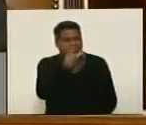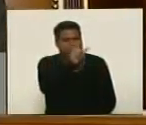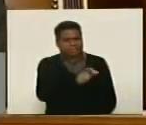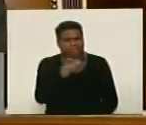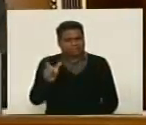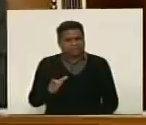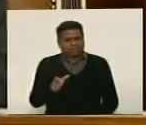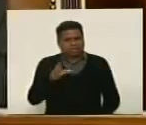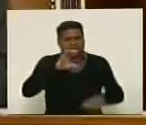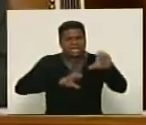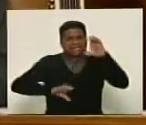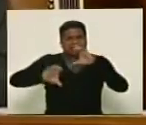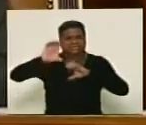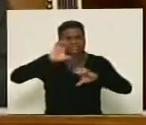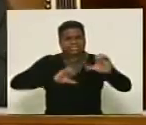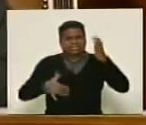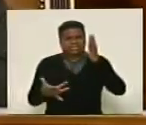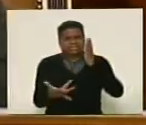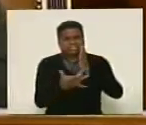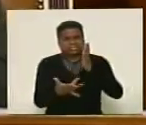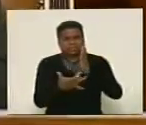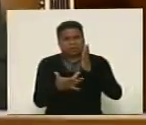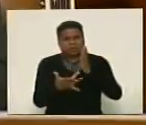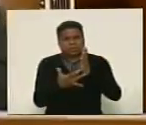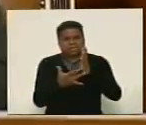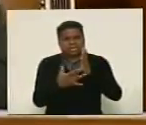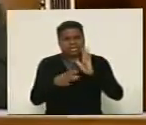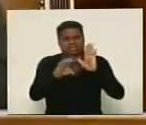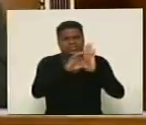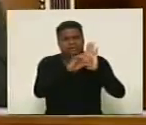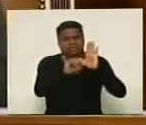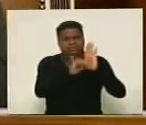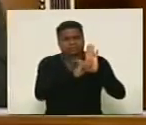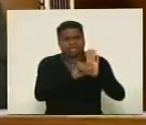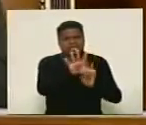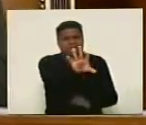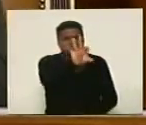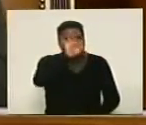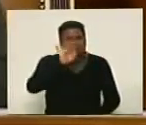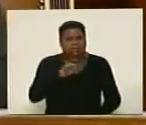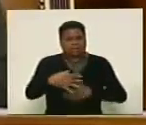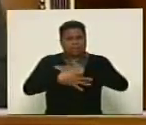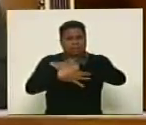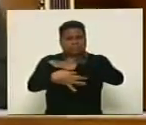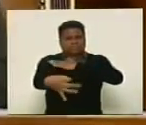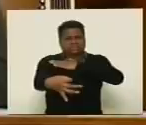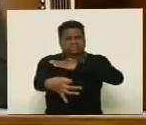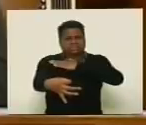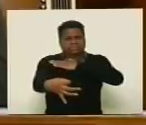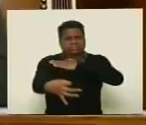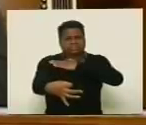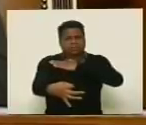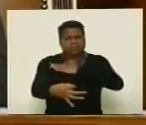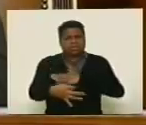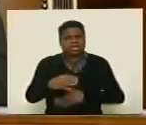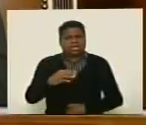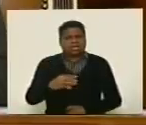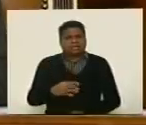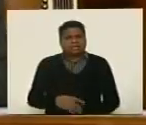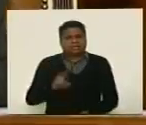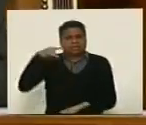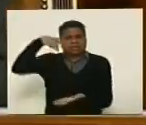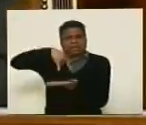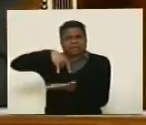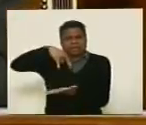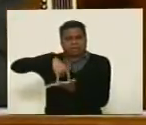Ciencia y Tecnología de la Asamblea Nacional Constituyente y constituyente electo por el municipio Diego Ibarra del estado Carabobo, Enrique